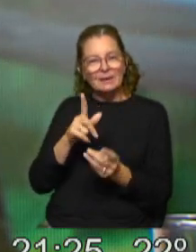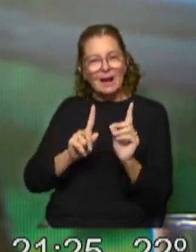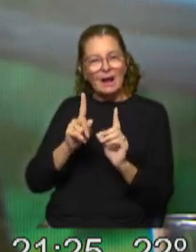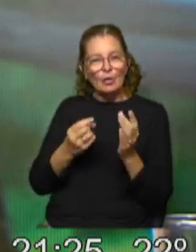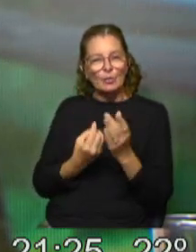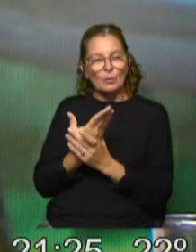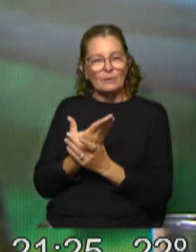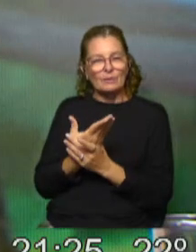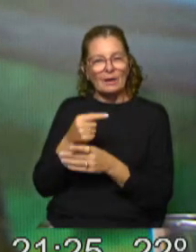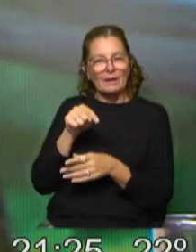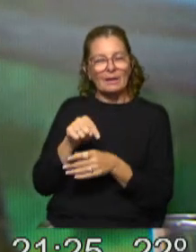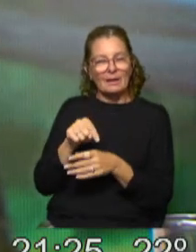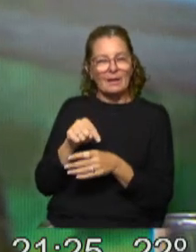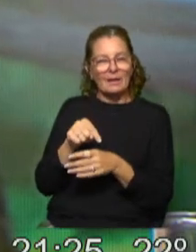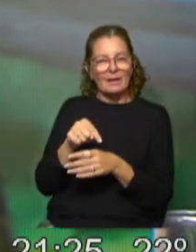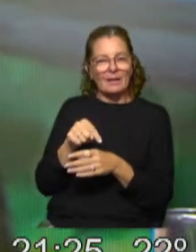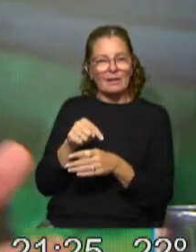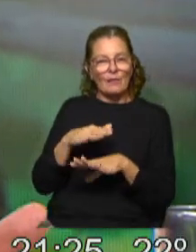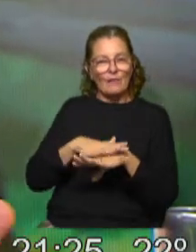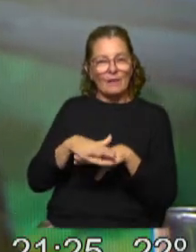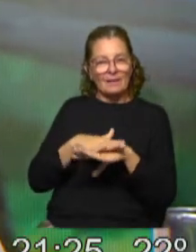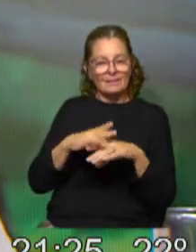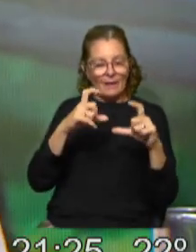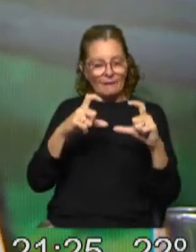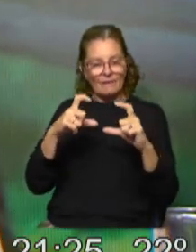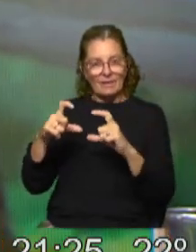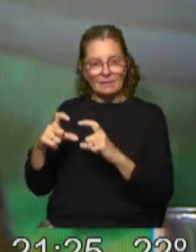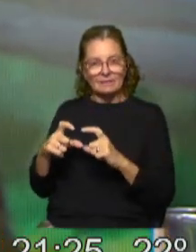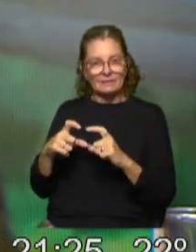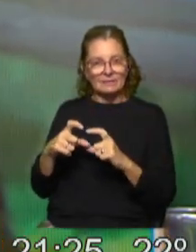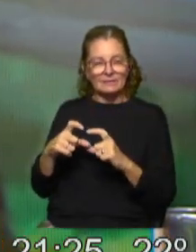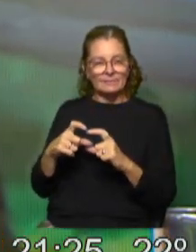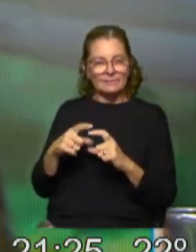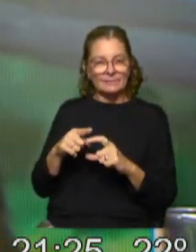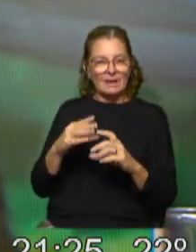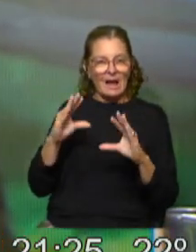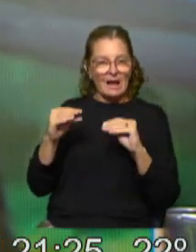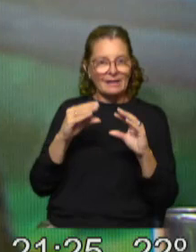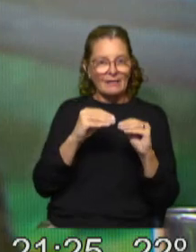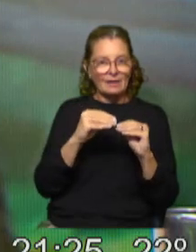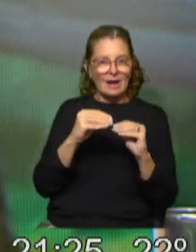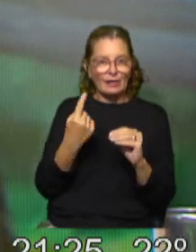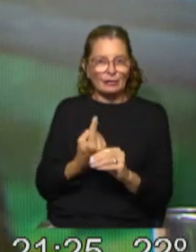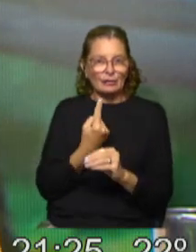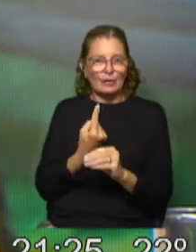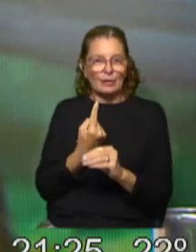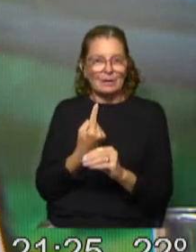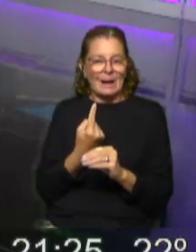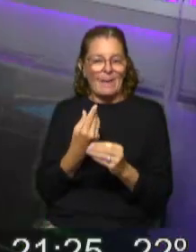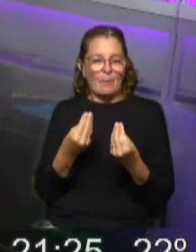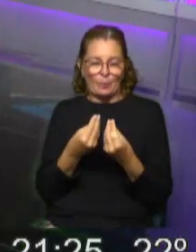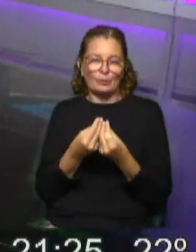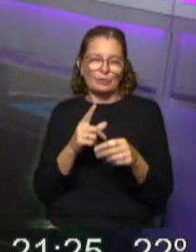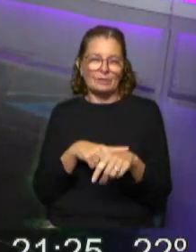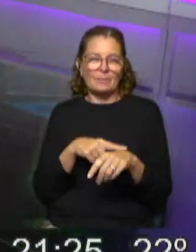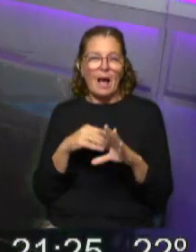nuevo. Que acá lo básico era la imagen. La imagen tenía que hablar por sí sola casi todo el tiempo. Es decir,